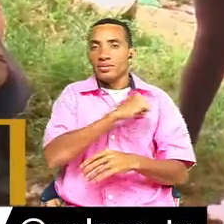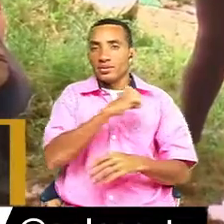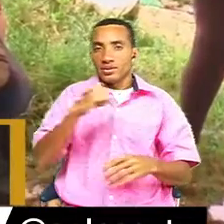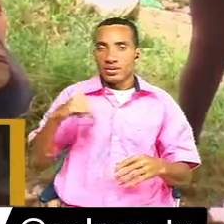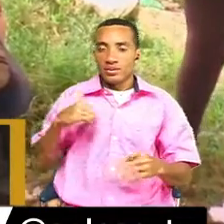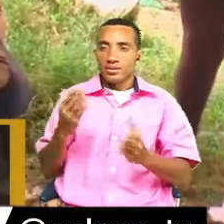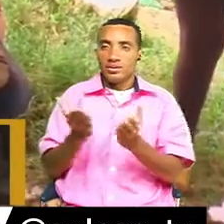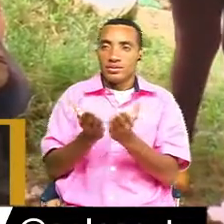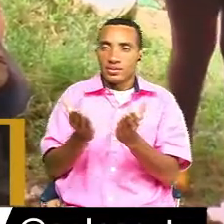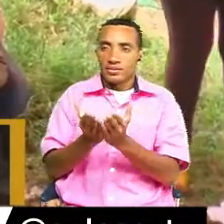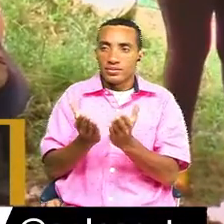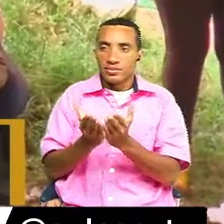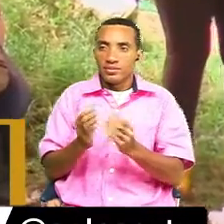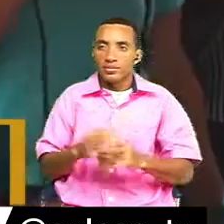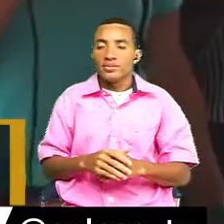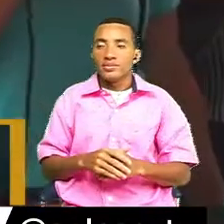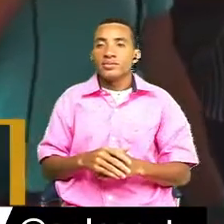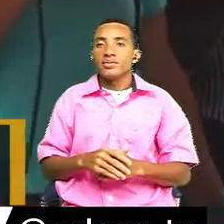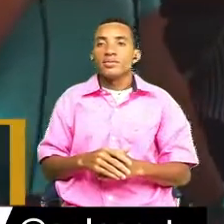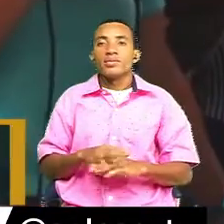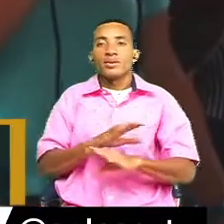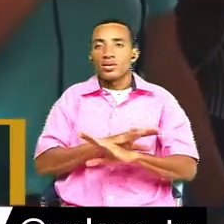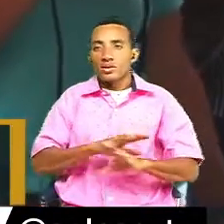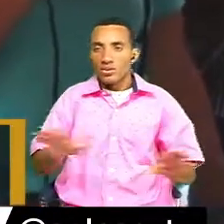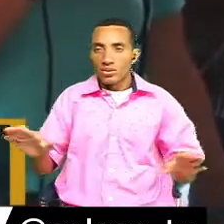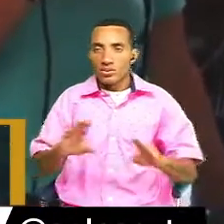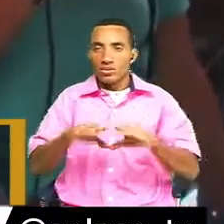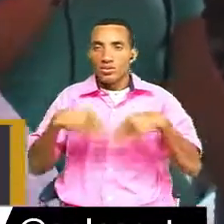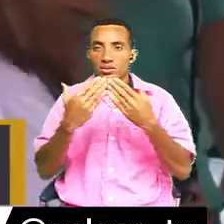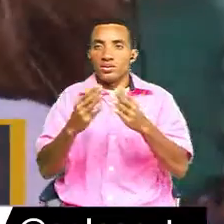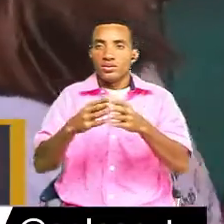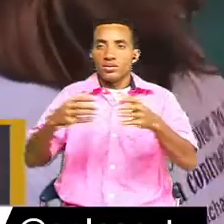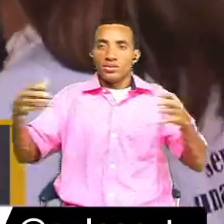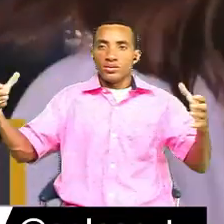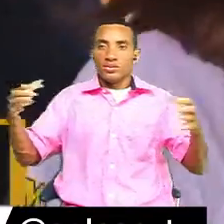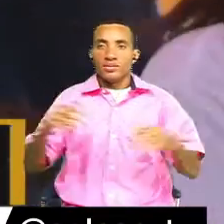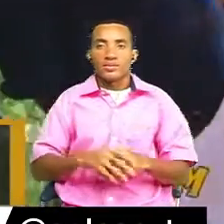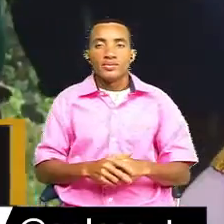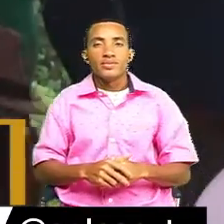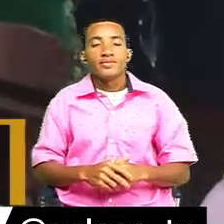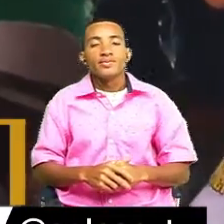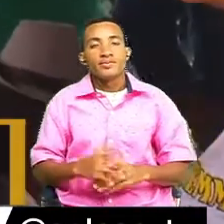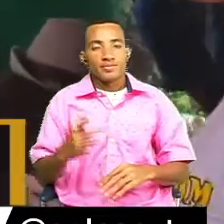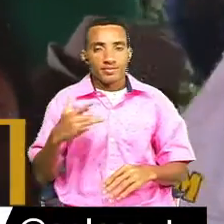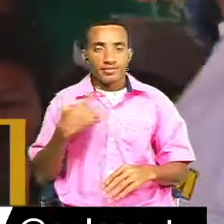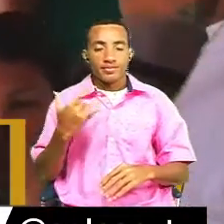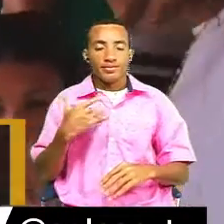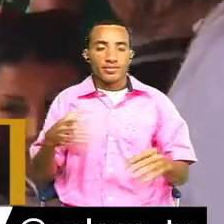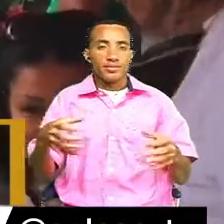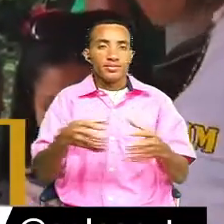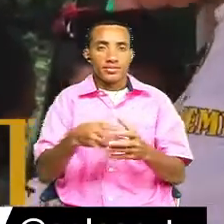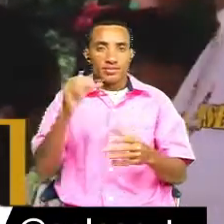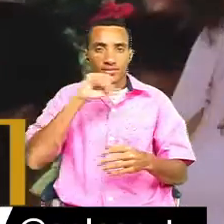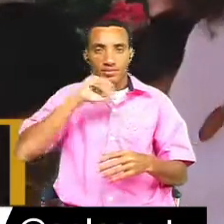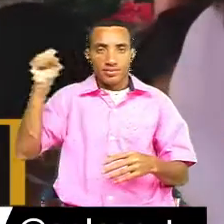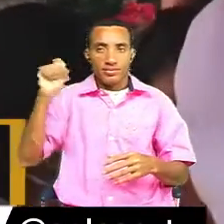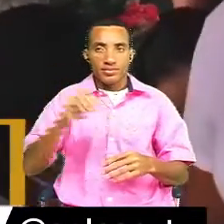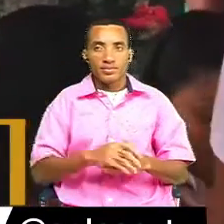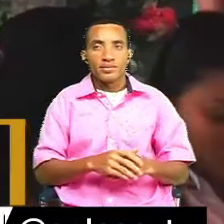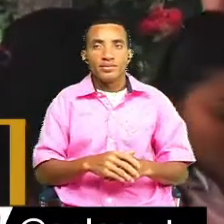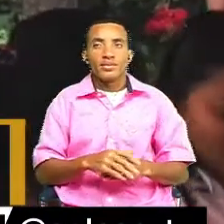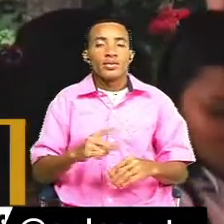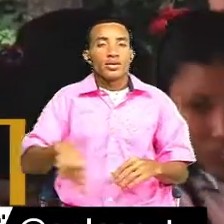Bermeja. Por eso, una y mil veces, no al megacolegio. Bueno, ese es entonces el sentir del Sindicato de Educadores del Magdalena Medio. Precisamente aquí